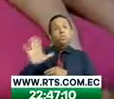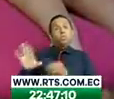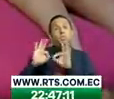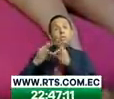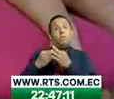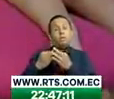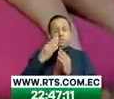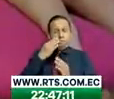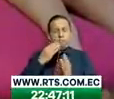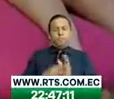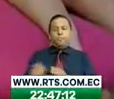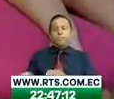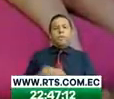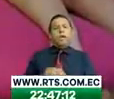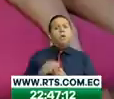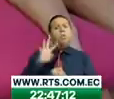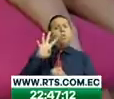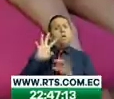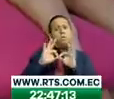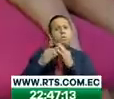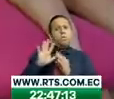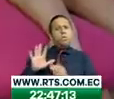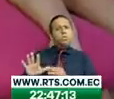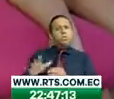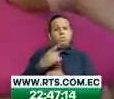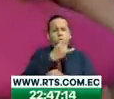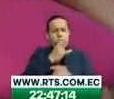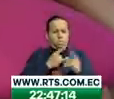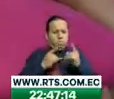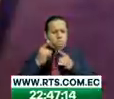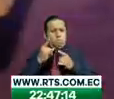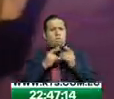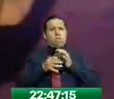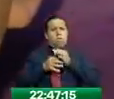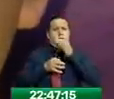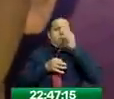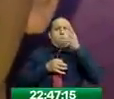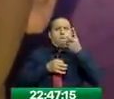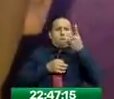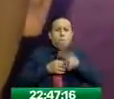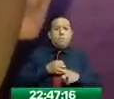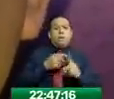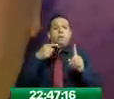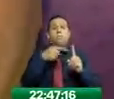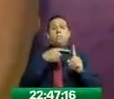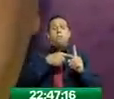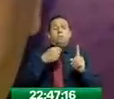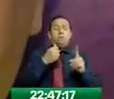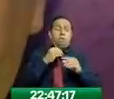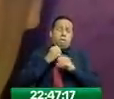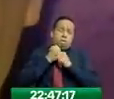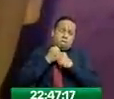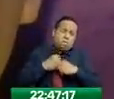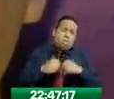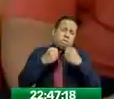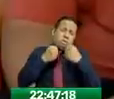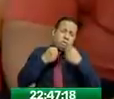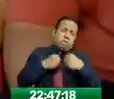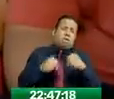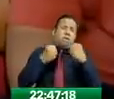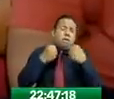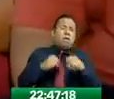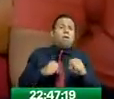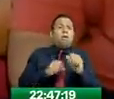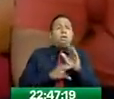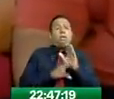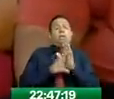Cuatro familiares de Leonardo Briones cayeron enfermos por COVID-19 al tiempo que él trataba de vencer la misma afección. La única certeza